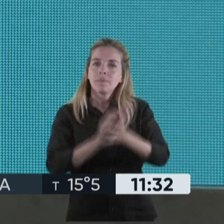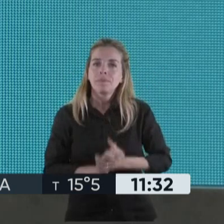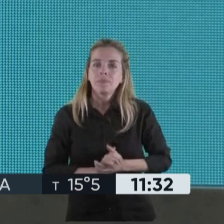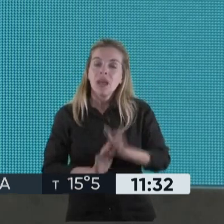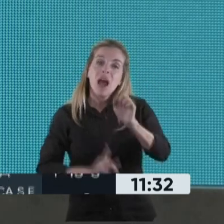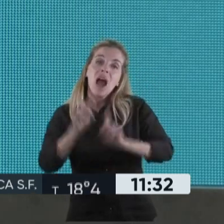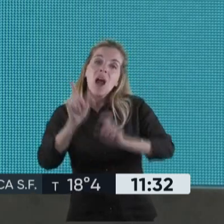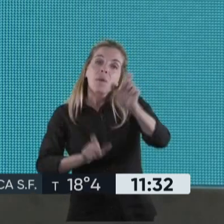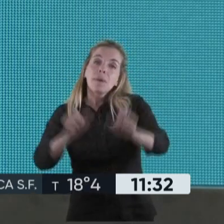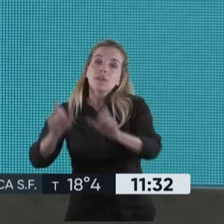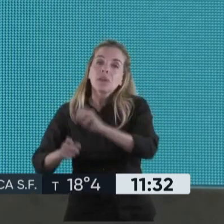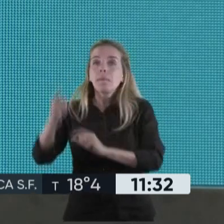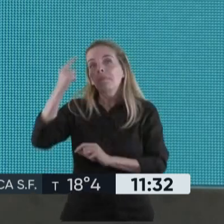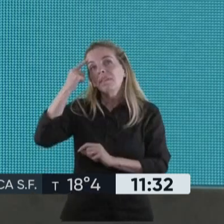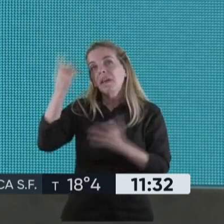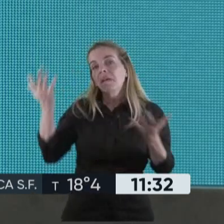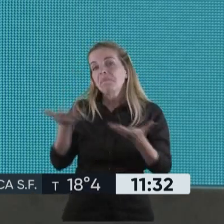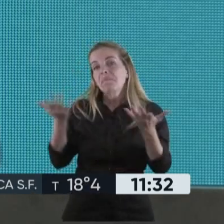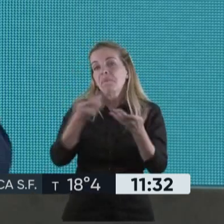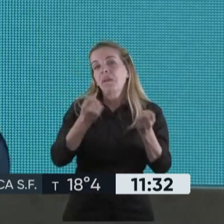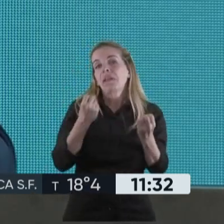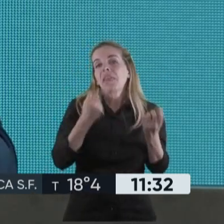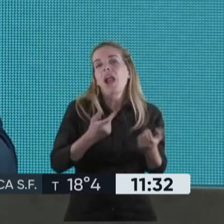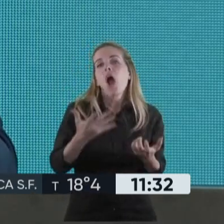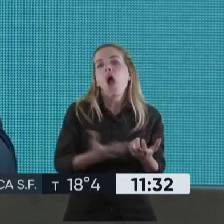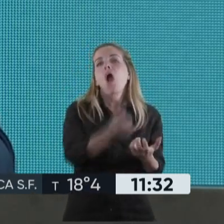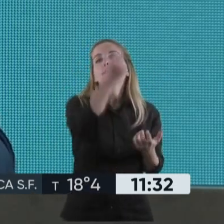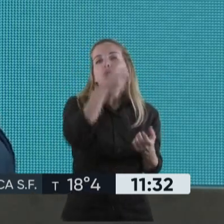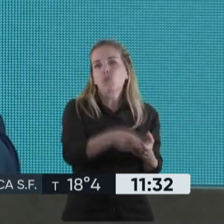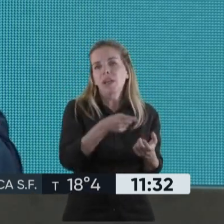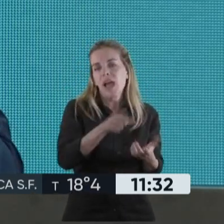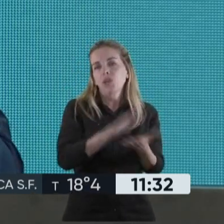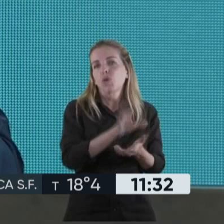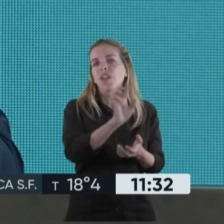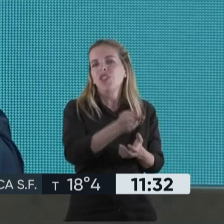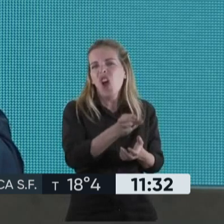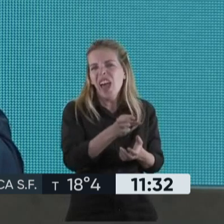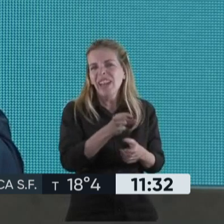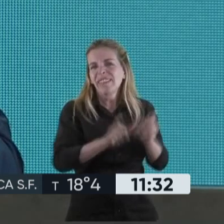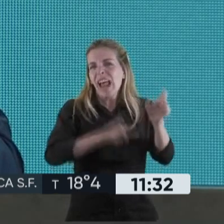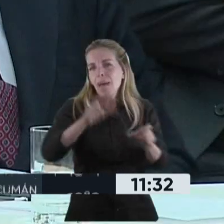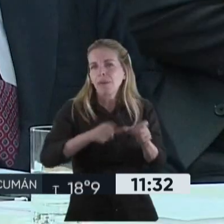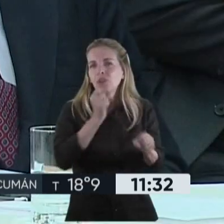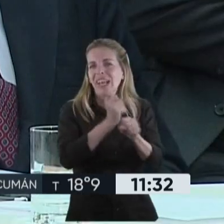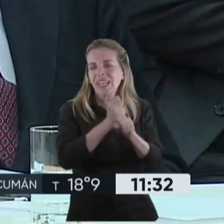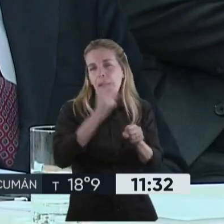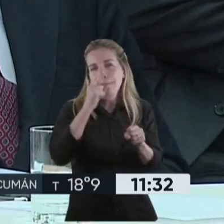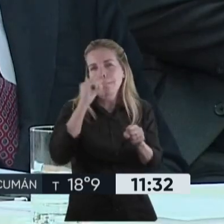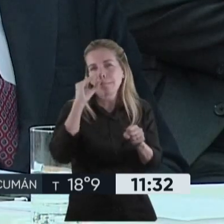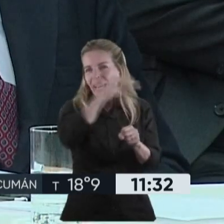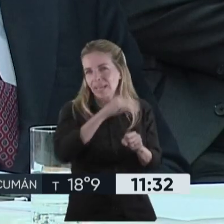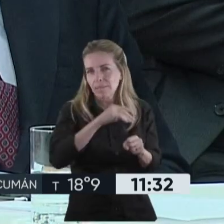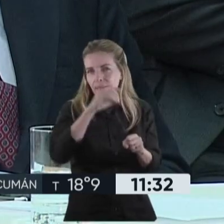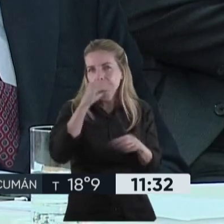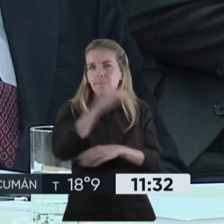Algunos dirán, pero le están dando a los petroleros la posibilidad de disponer de dólares en un momento en que los dólares hacen falta.